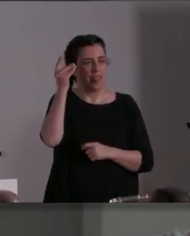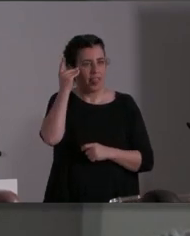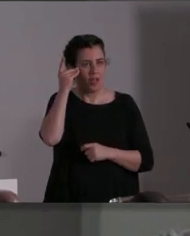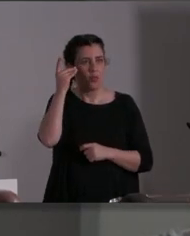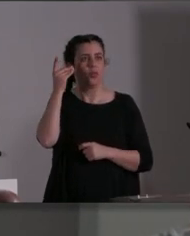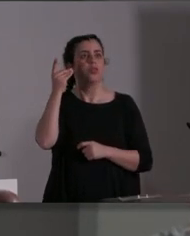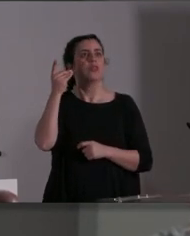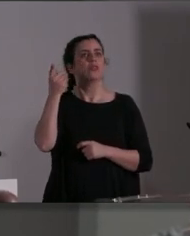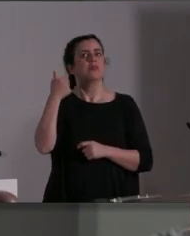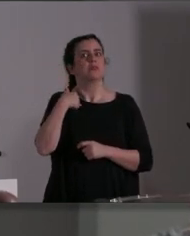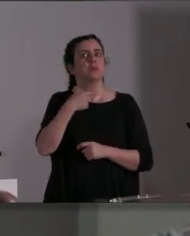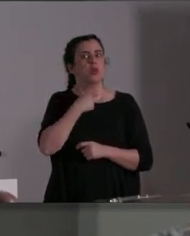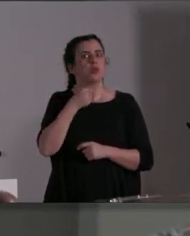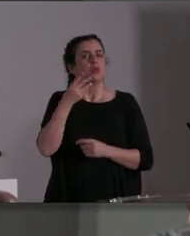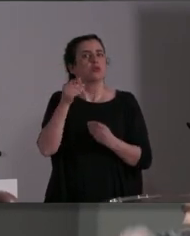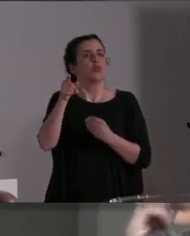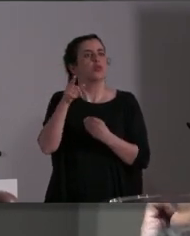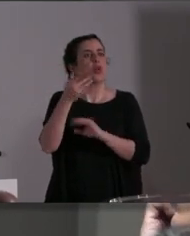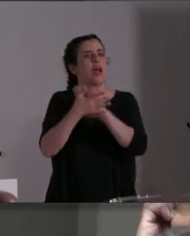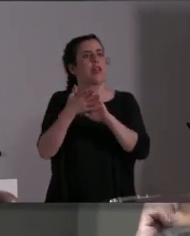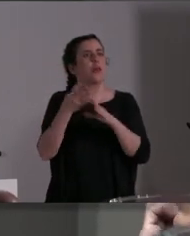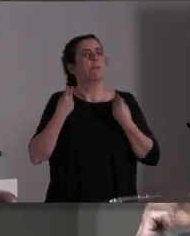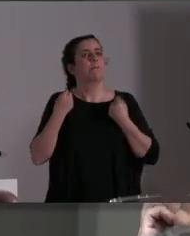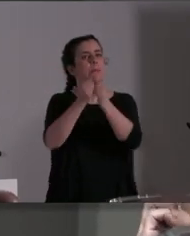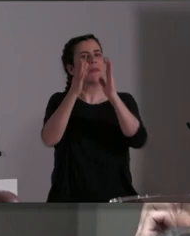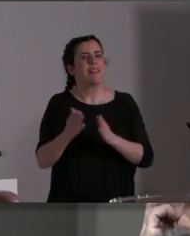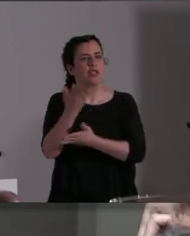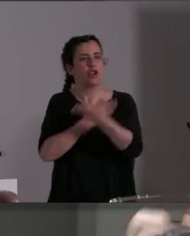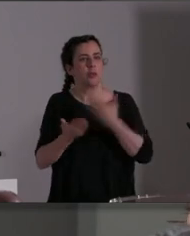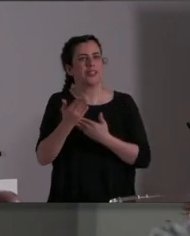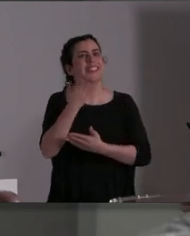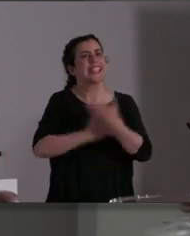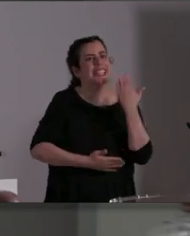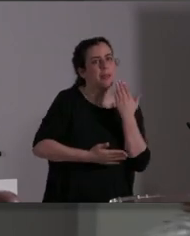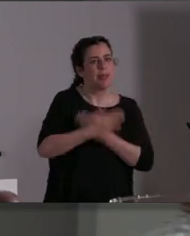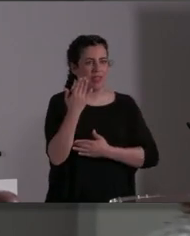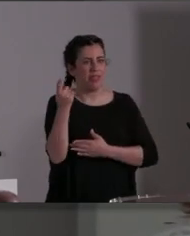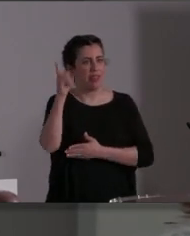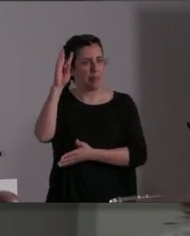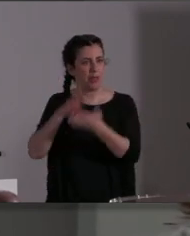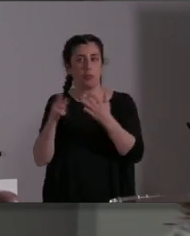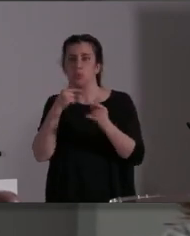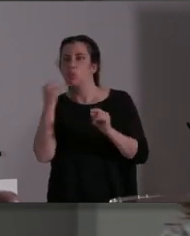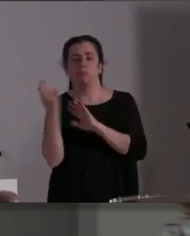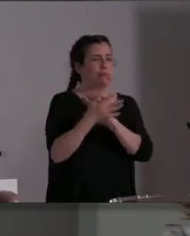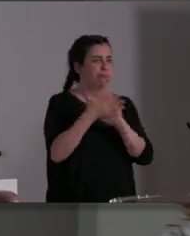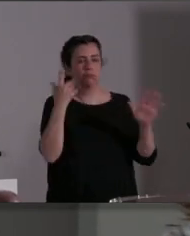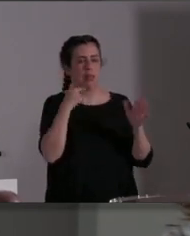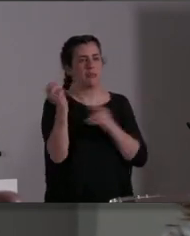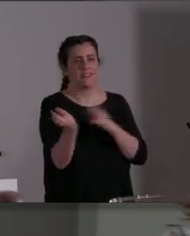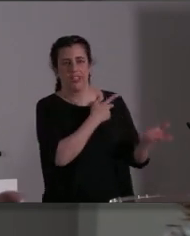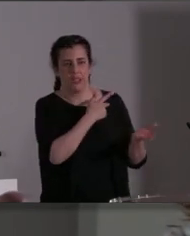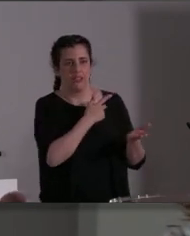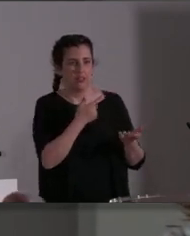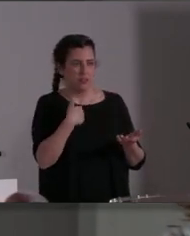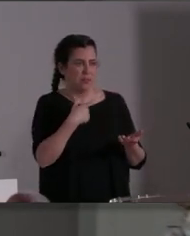has hablado del modelo en viviendas cooperativas de discapacidad en Barcelona. Lo que pasa es que lo has pasado tan deprisa que sí que me